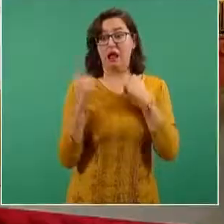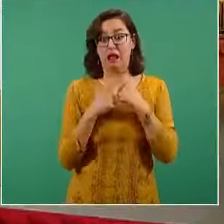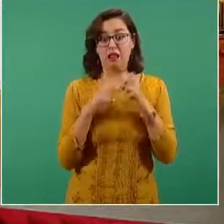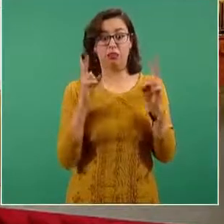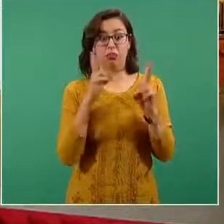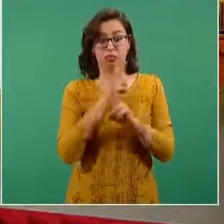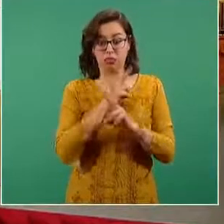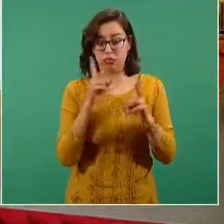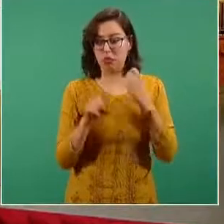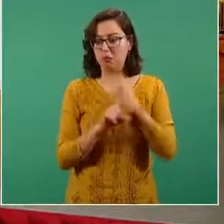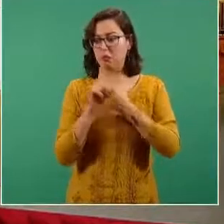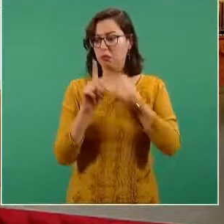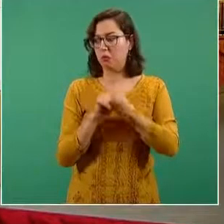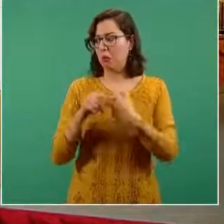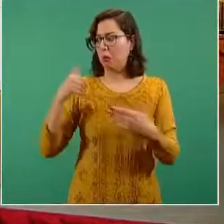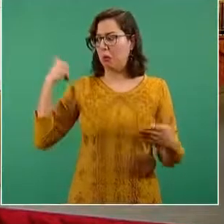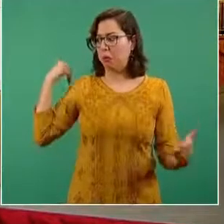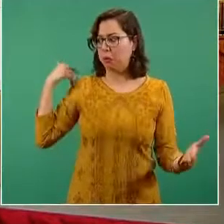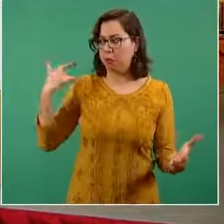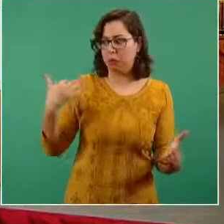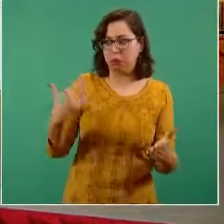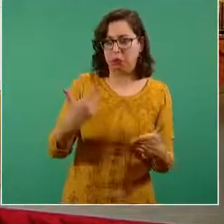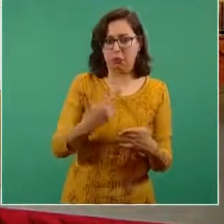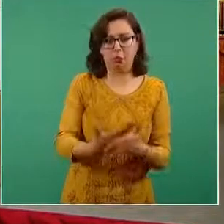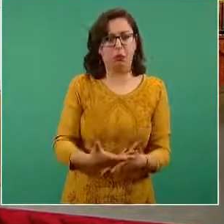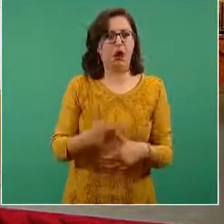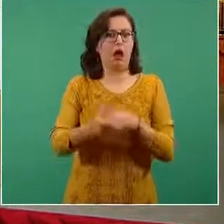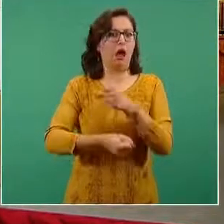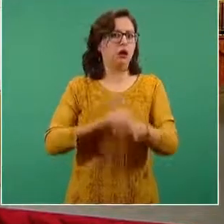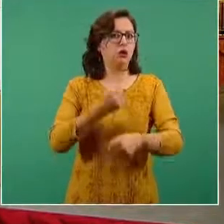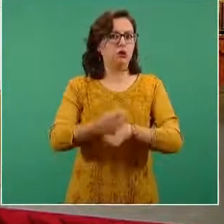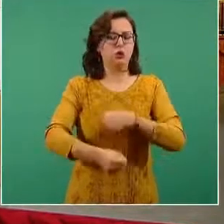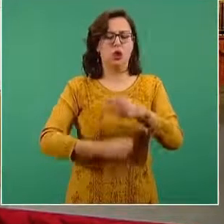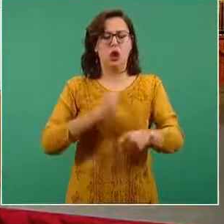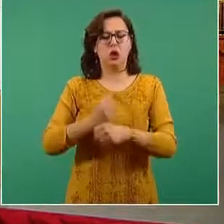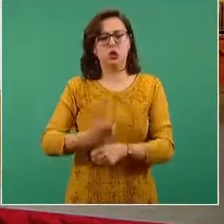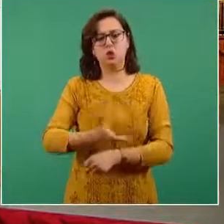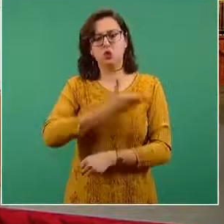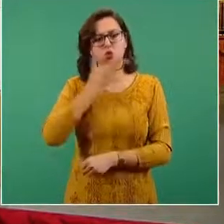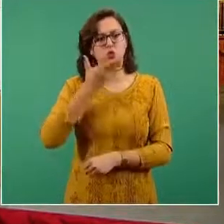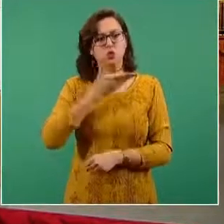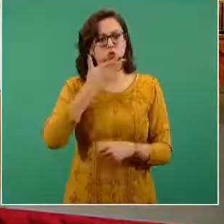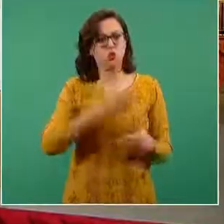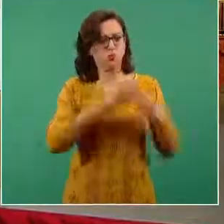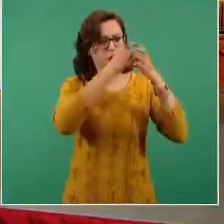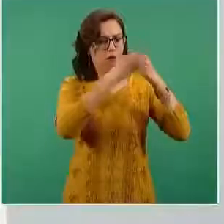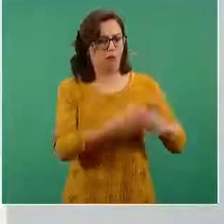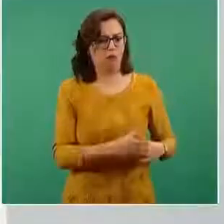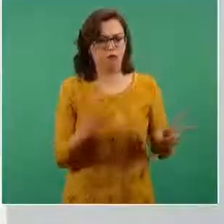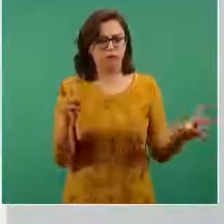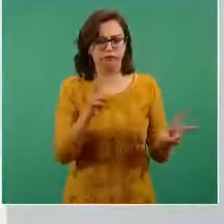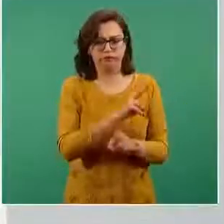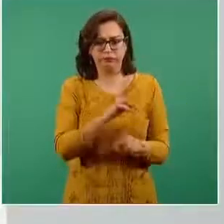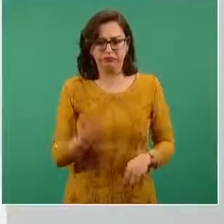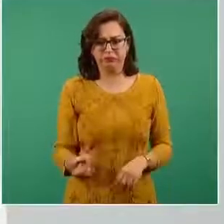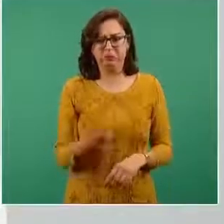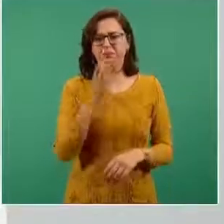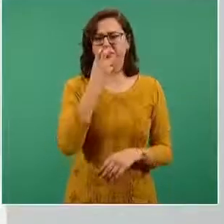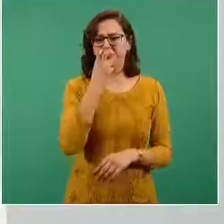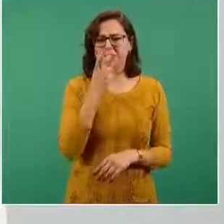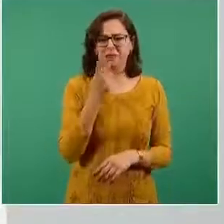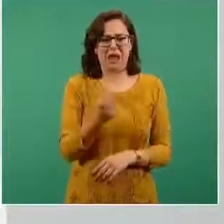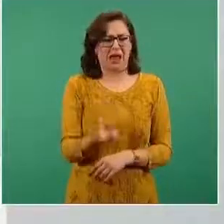problemas respiratorios, sobre todo problemas crónicos, que además les requieren tener un suplemento de oxígeno. Entonces no es